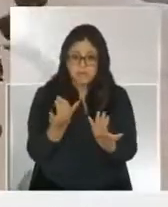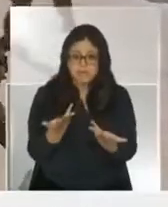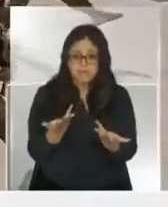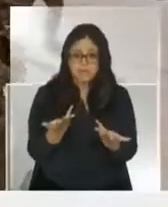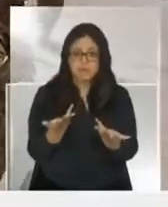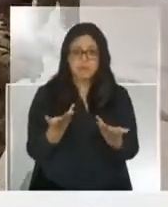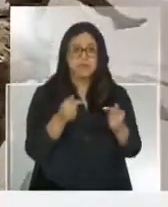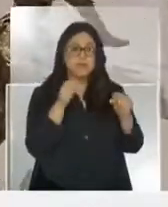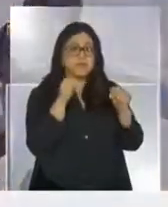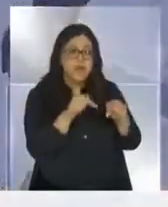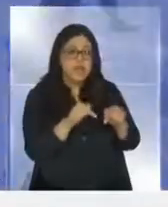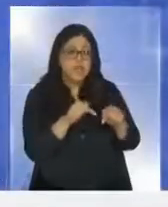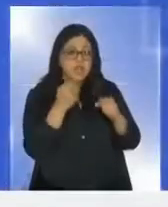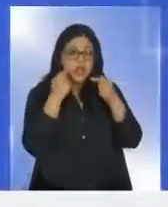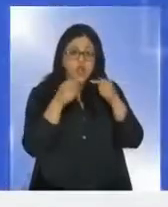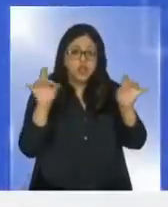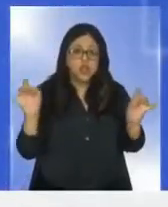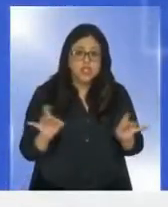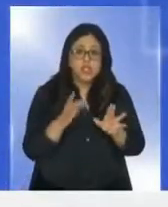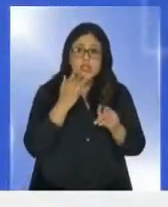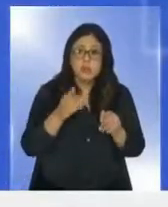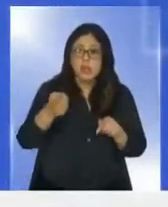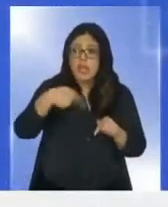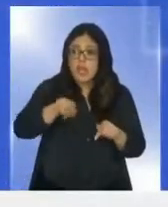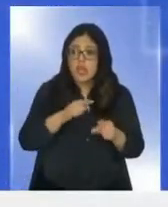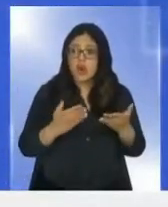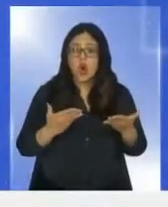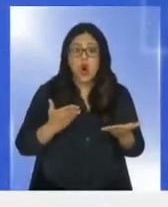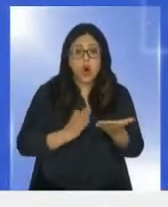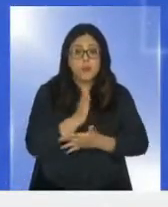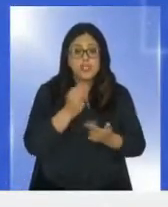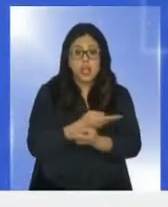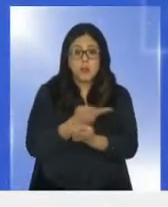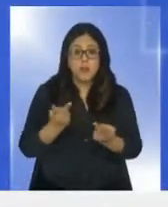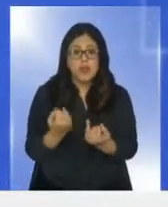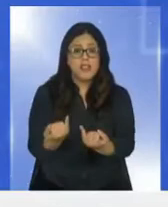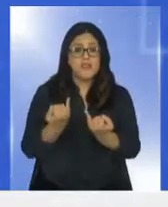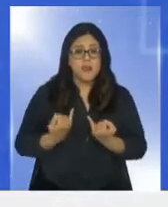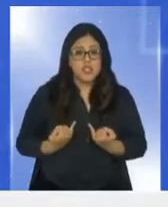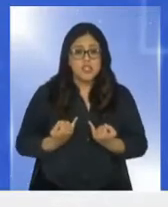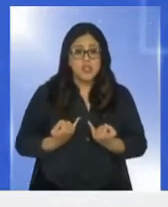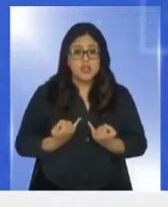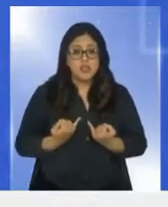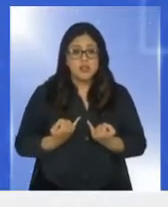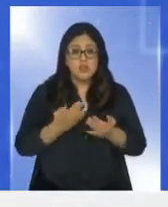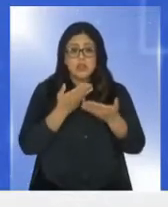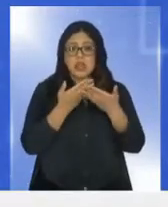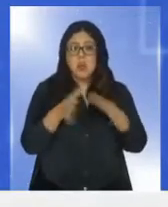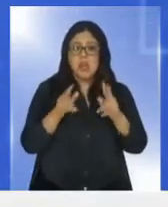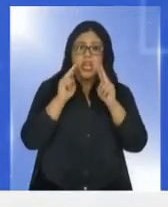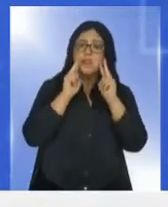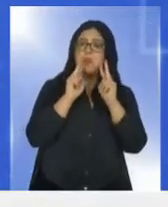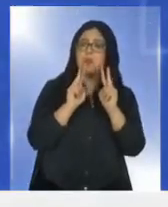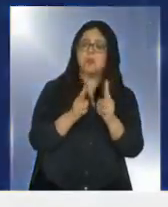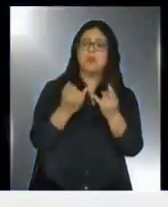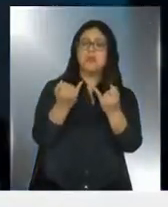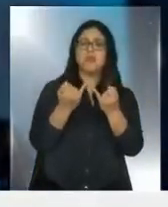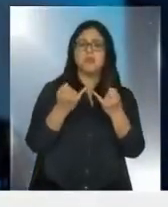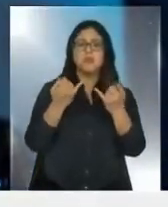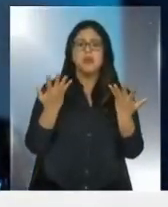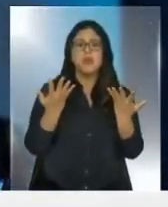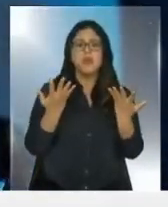La filtración se conoció así, ¿ah? Porque empezaron a publicar la información y lo empezó a ver cualquiera que se encontrara con esos datos en las